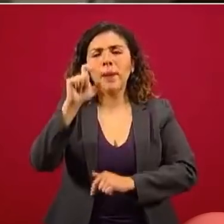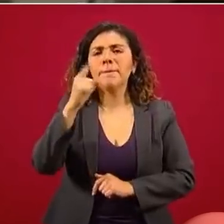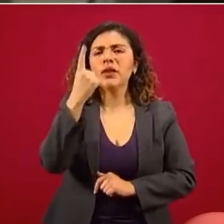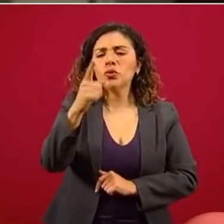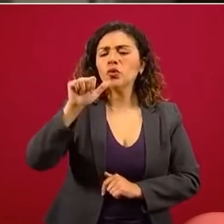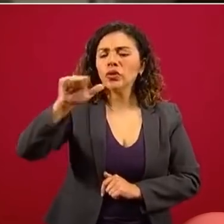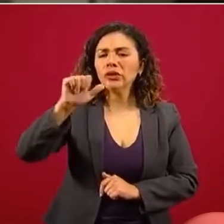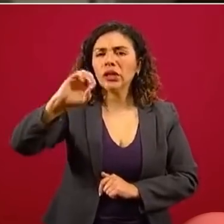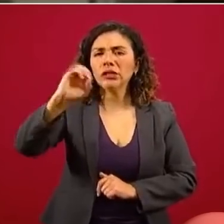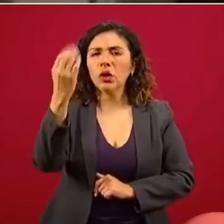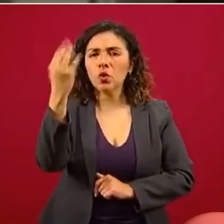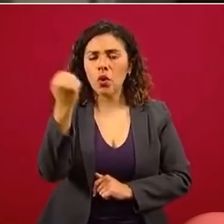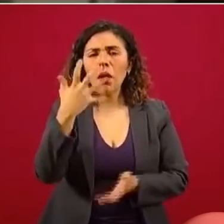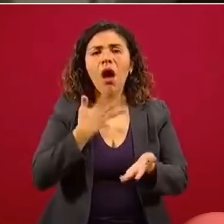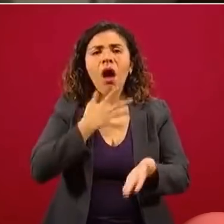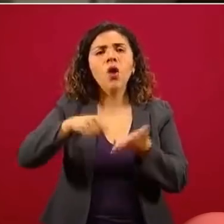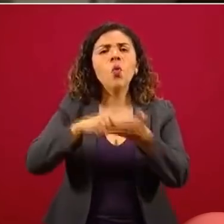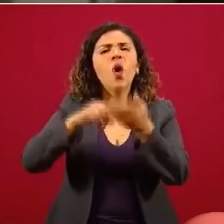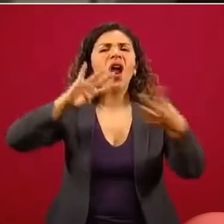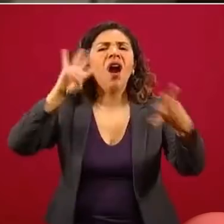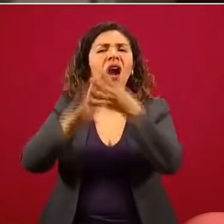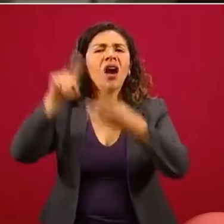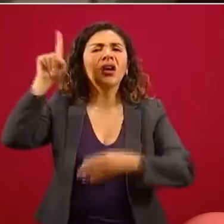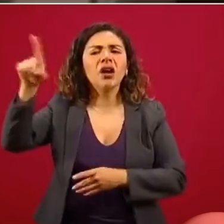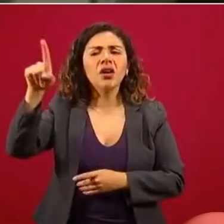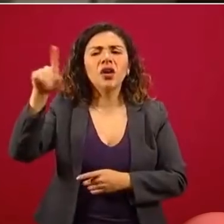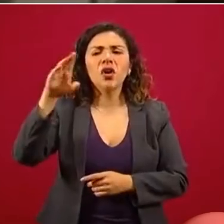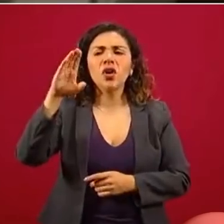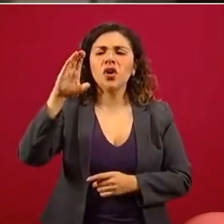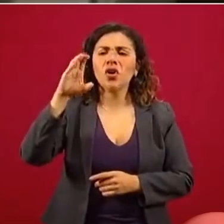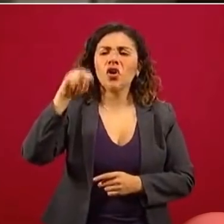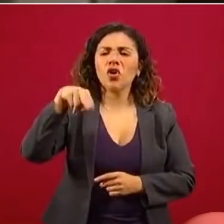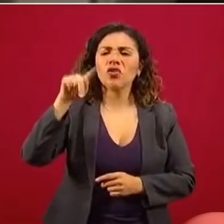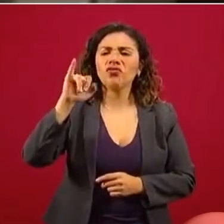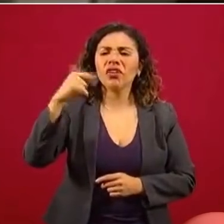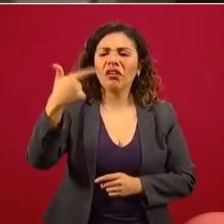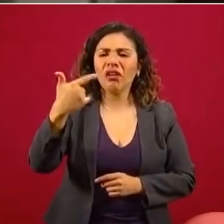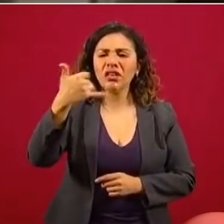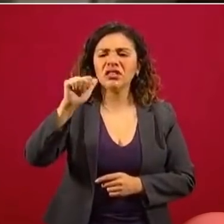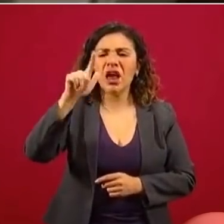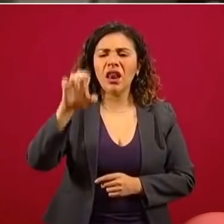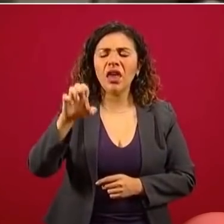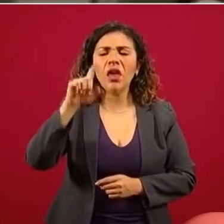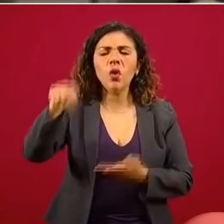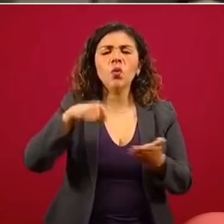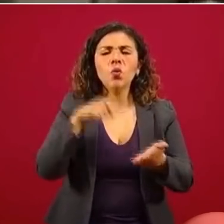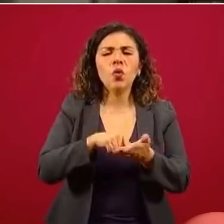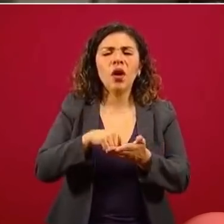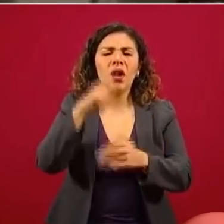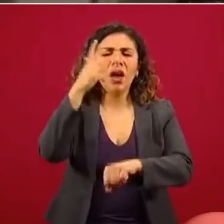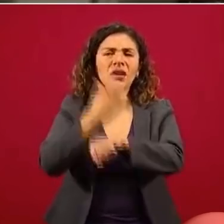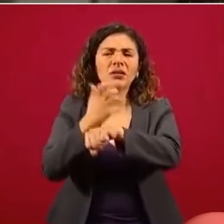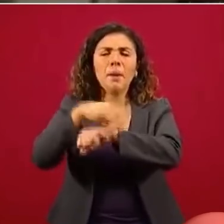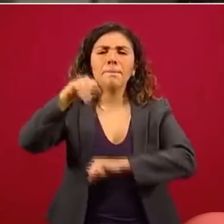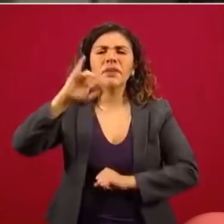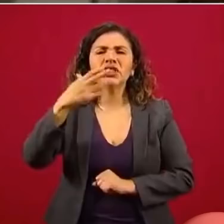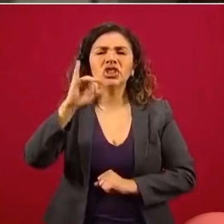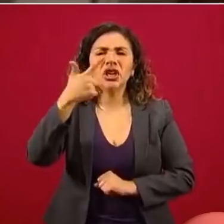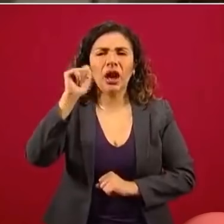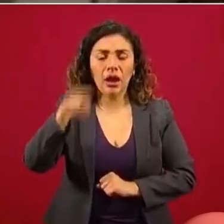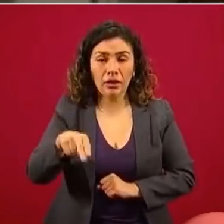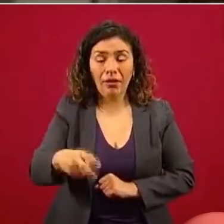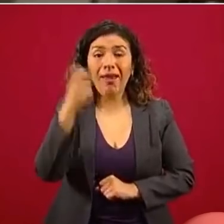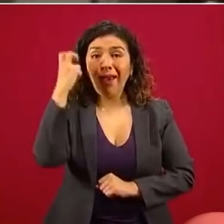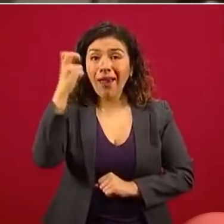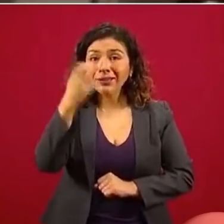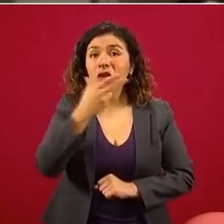211609. Se encuentra en la cárcel Cowley County Jail, ubicada en Battle Creek, Michigan. Este